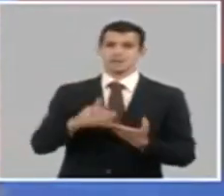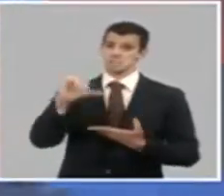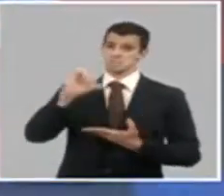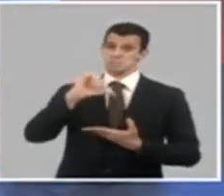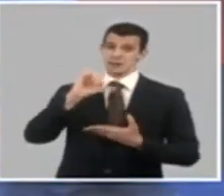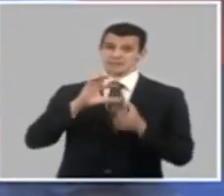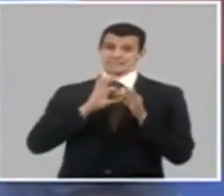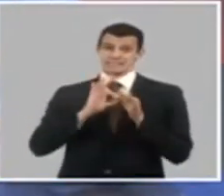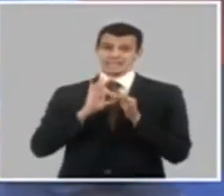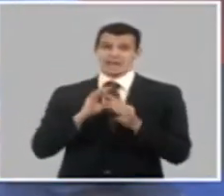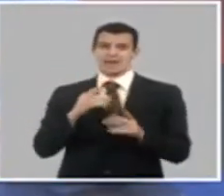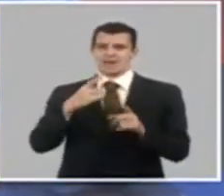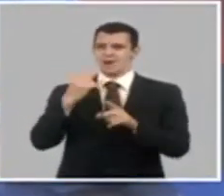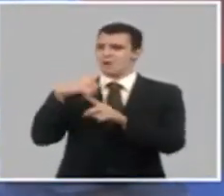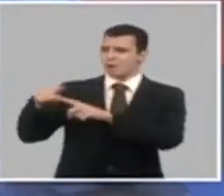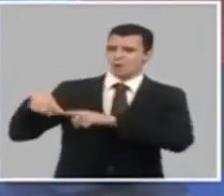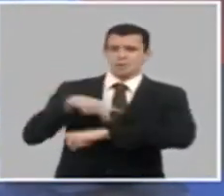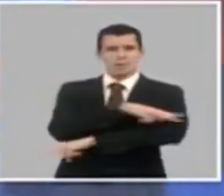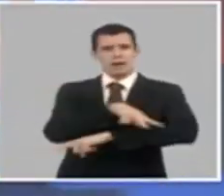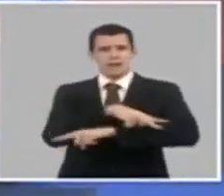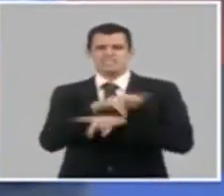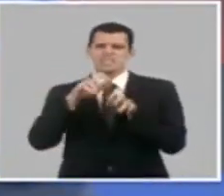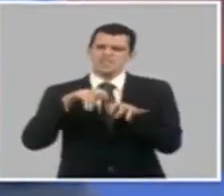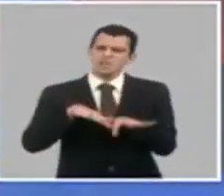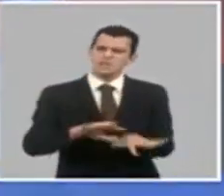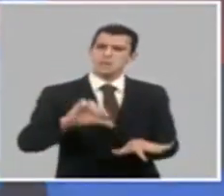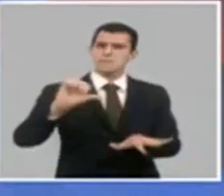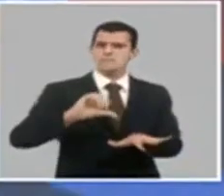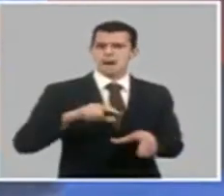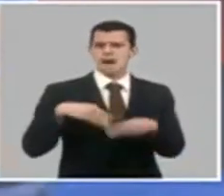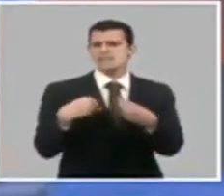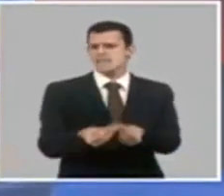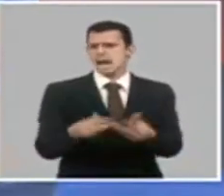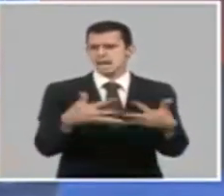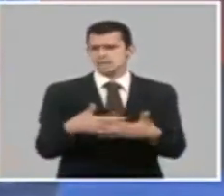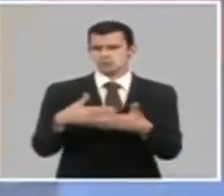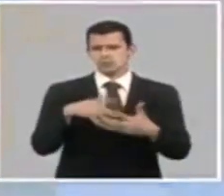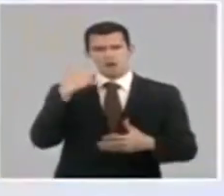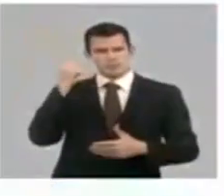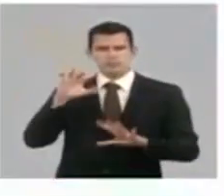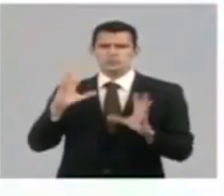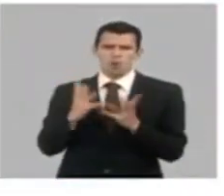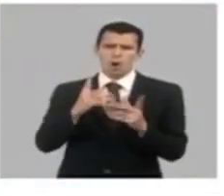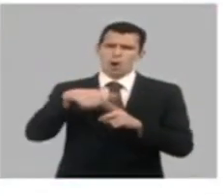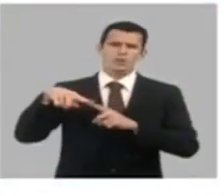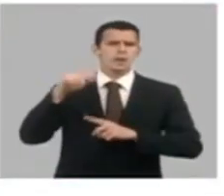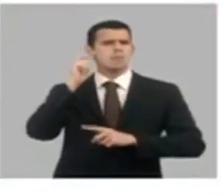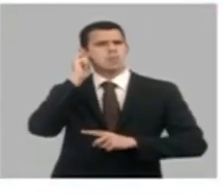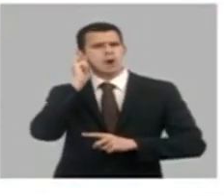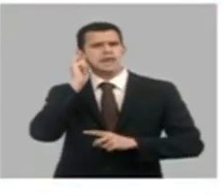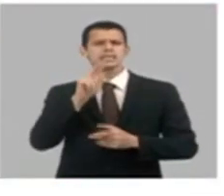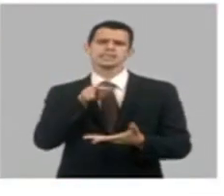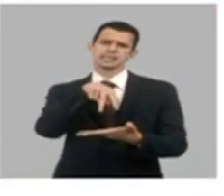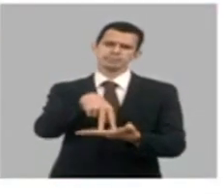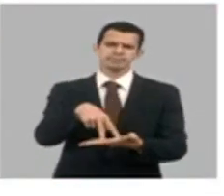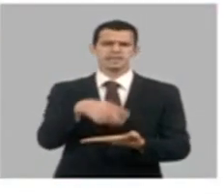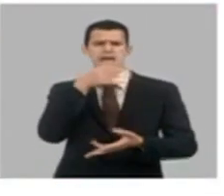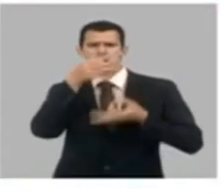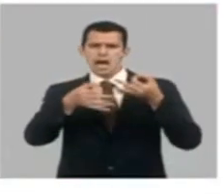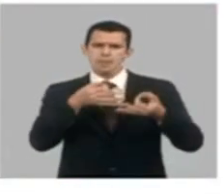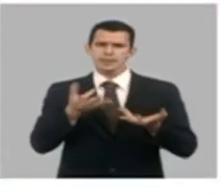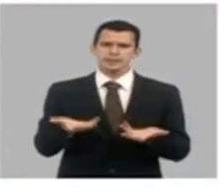comunicado de la oficina de la directora nacional de inteligencia pero tiene que ver con eso vamos a verlo una evaluación